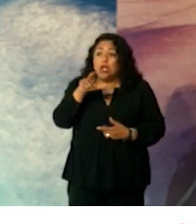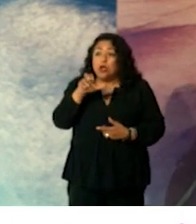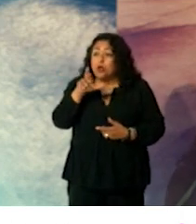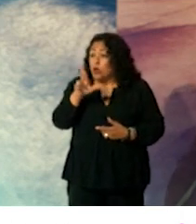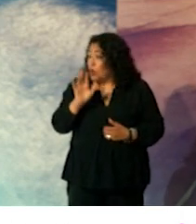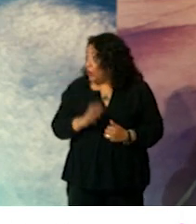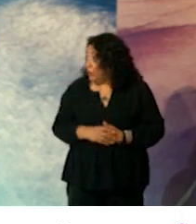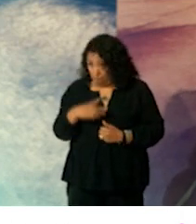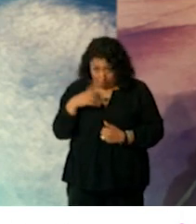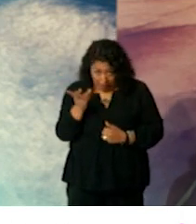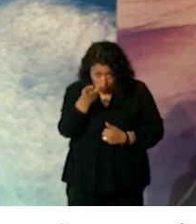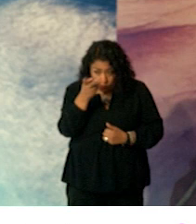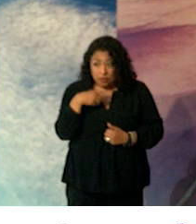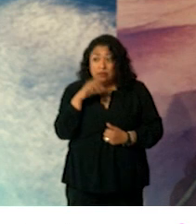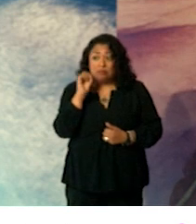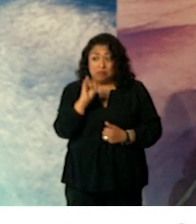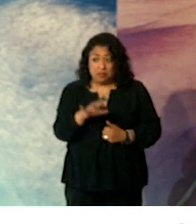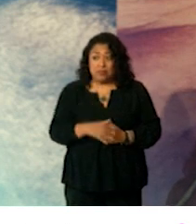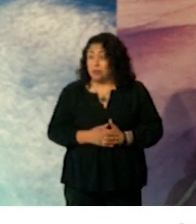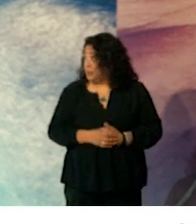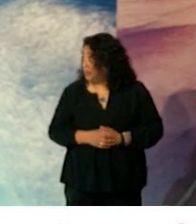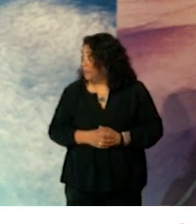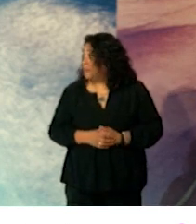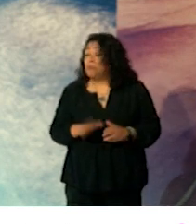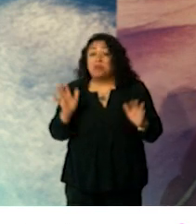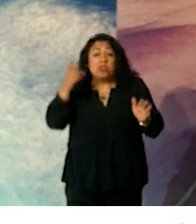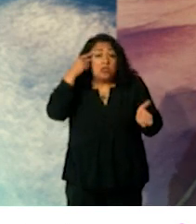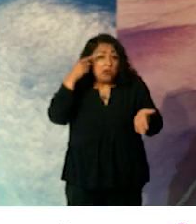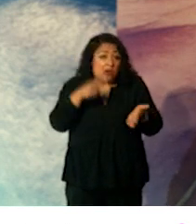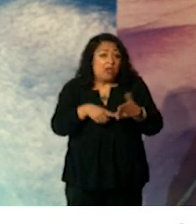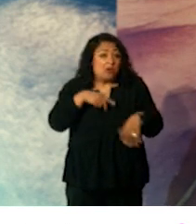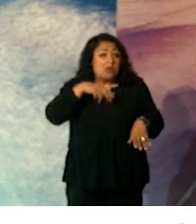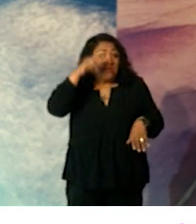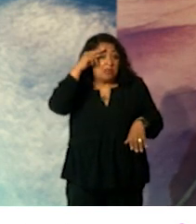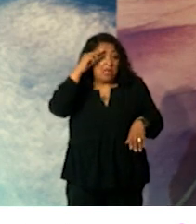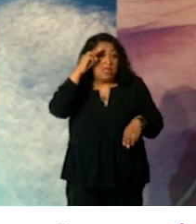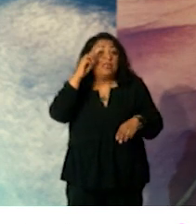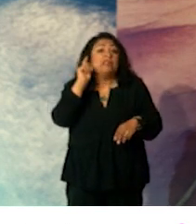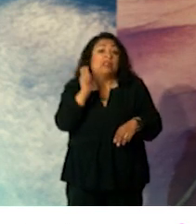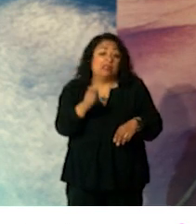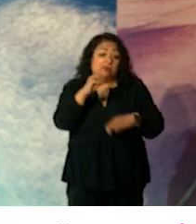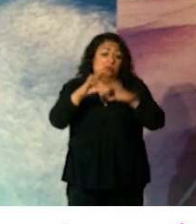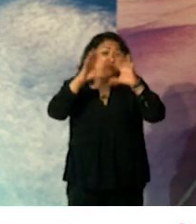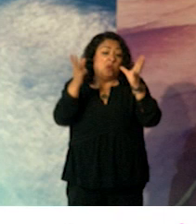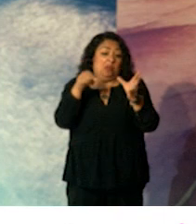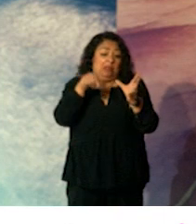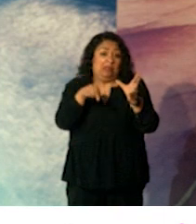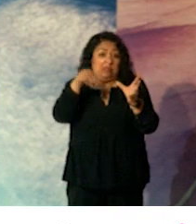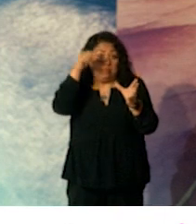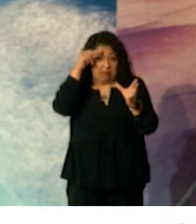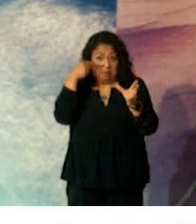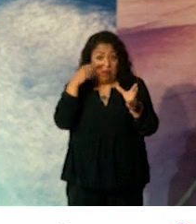incómodo? Sí, esa es mi pregunta. Ha sido genial. Juan Andrés, yo creo que no hay nada más inteligente que el planeta. Mírelo